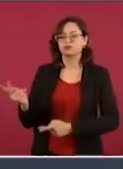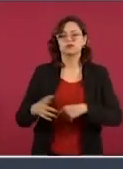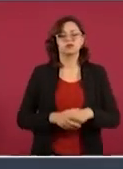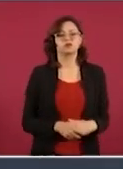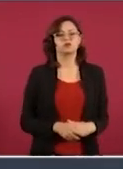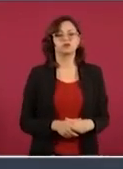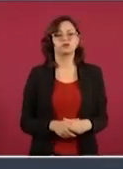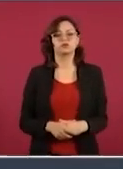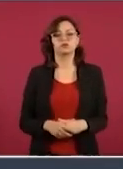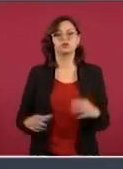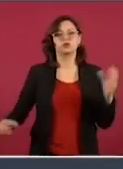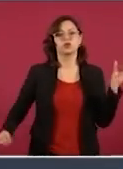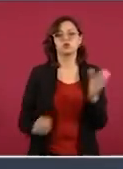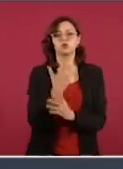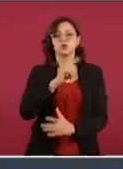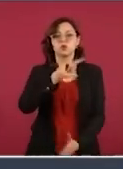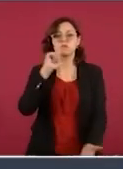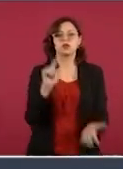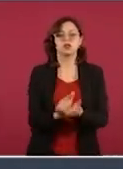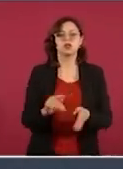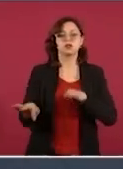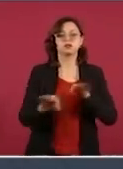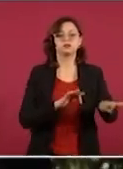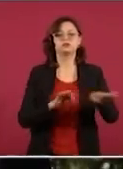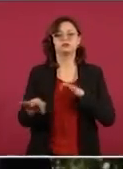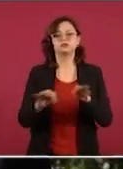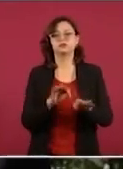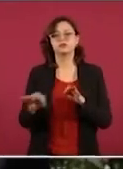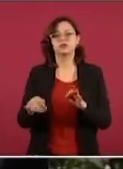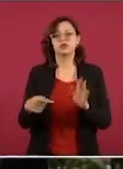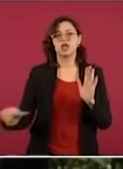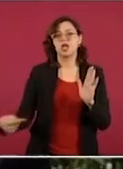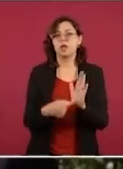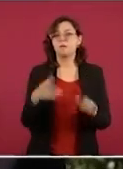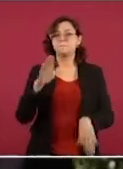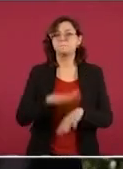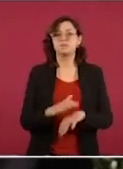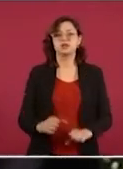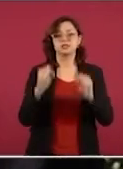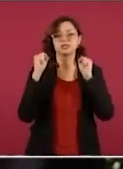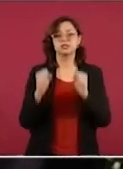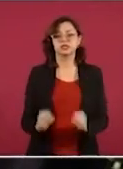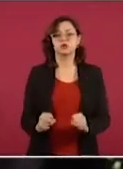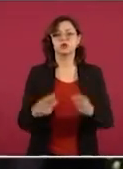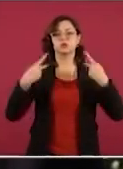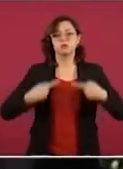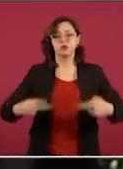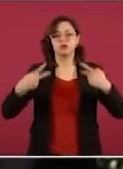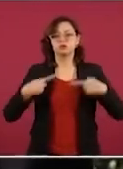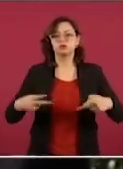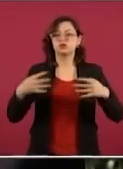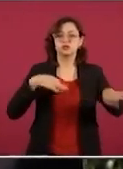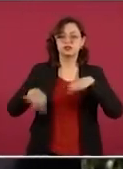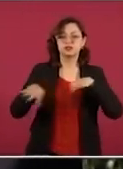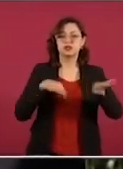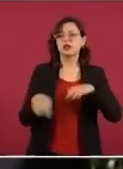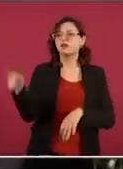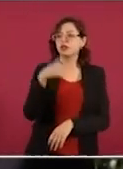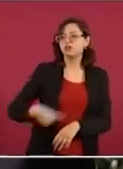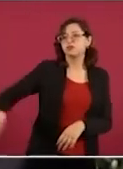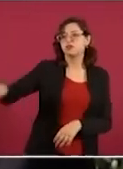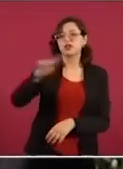la nueva ley laboral que garantiza el voto libre, secreto y